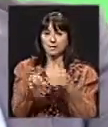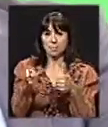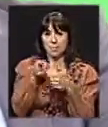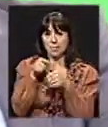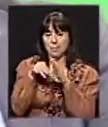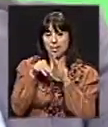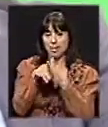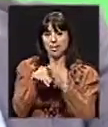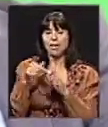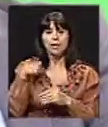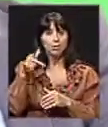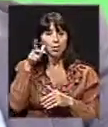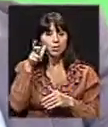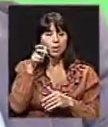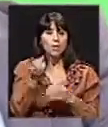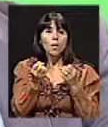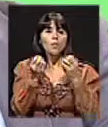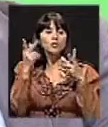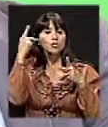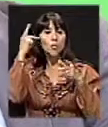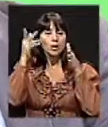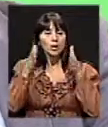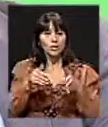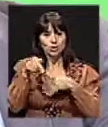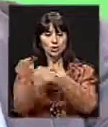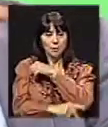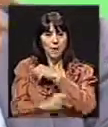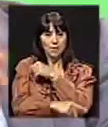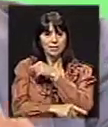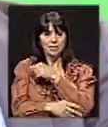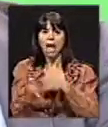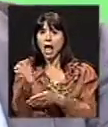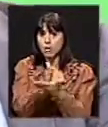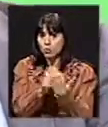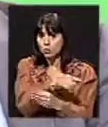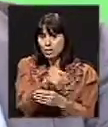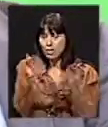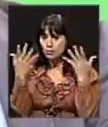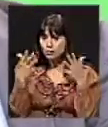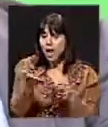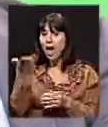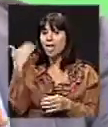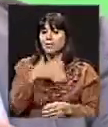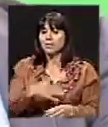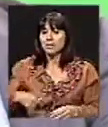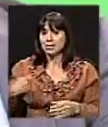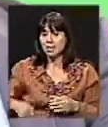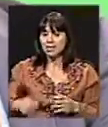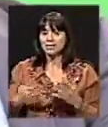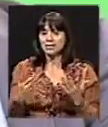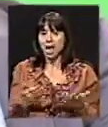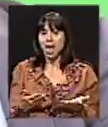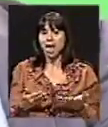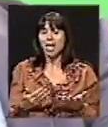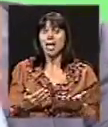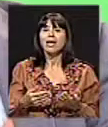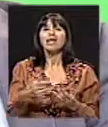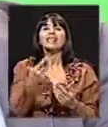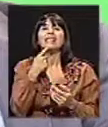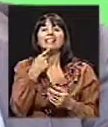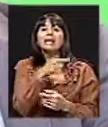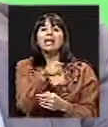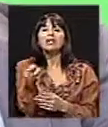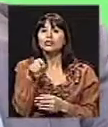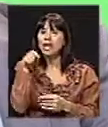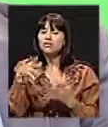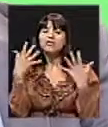le he escuchado a muchos políticos de este país, y algunos incluso que estuvieron en la presidencia, es que ellos han hecho mucho